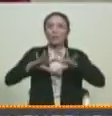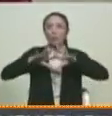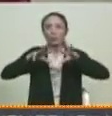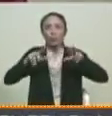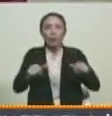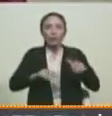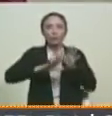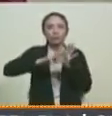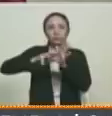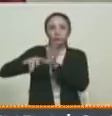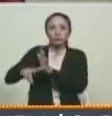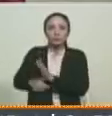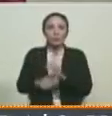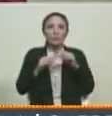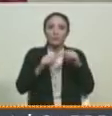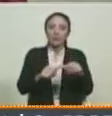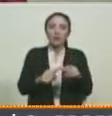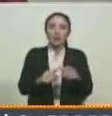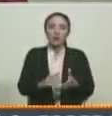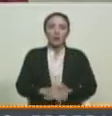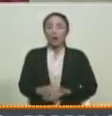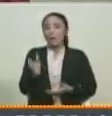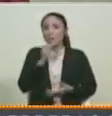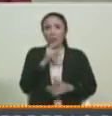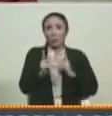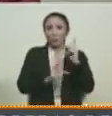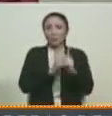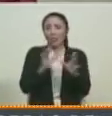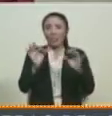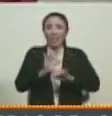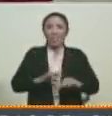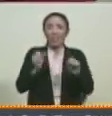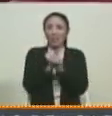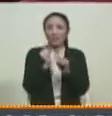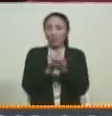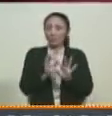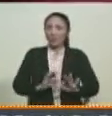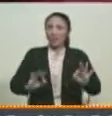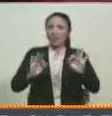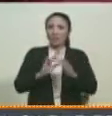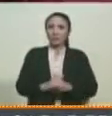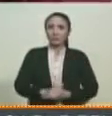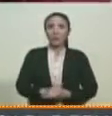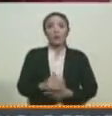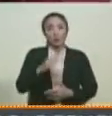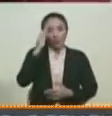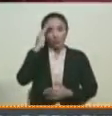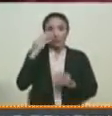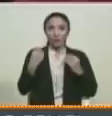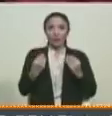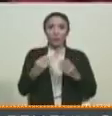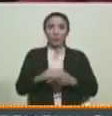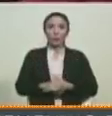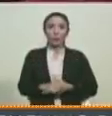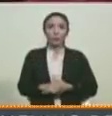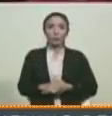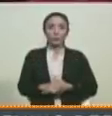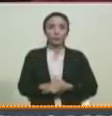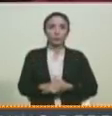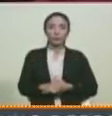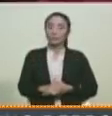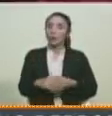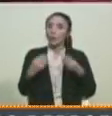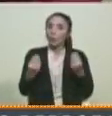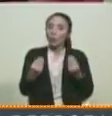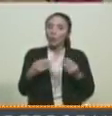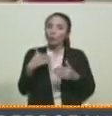corrupción, de la improductividad. Hay que saber dónde estamos parados, compañeros del Gran Polo. ¿Dónde